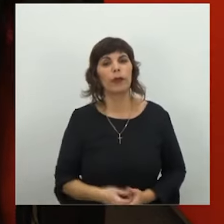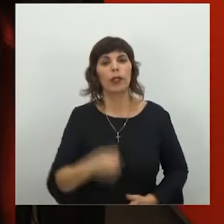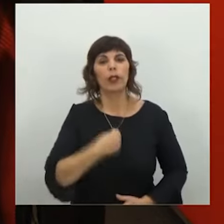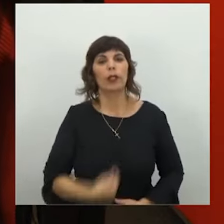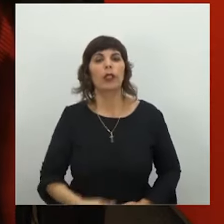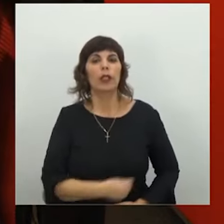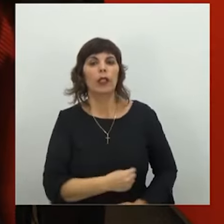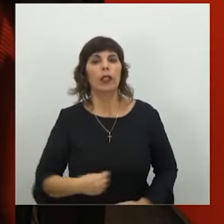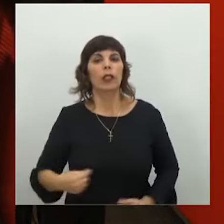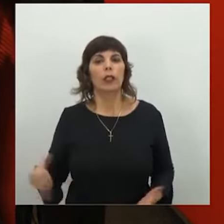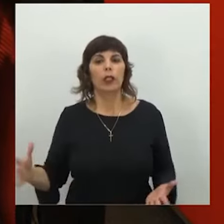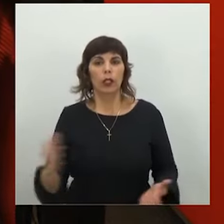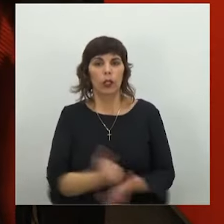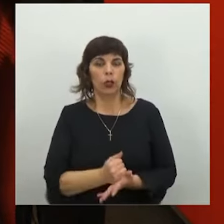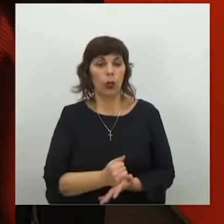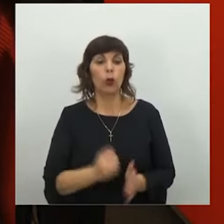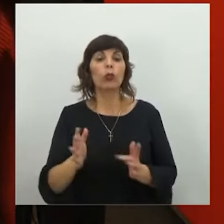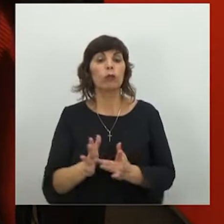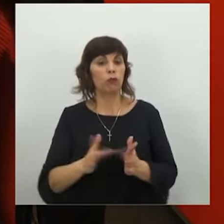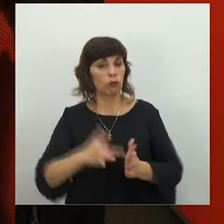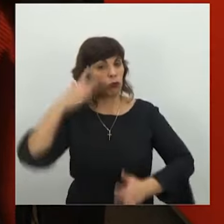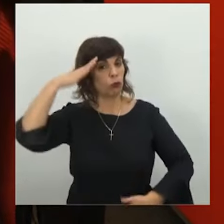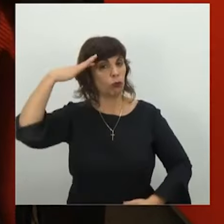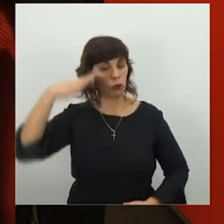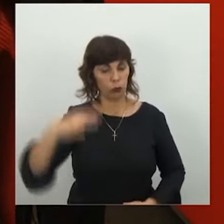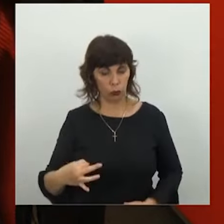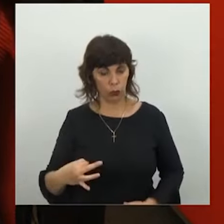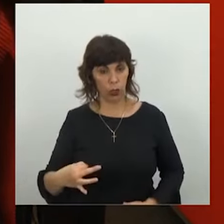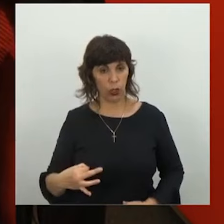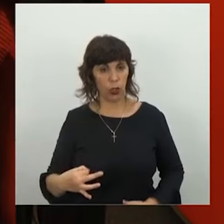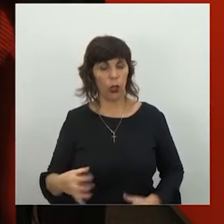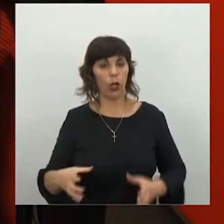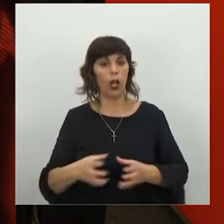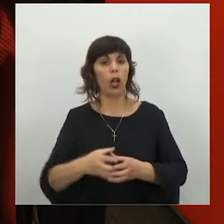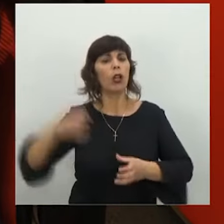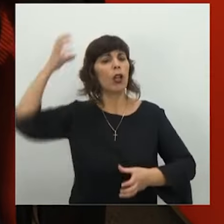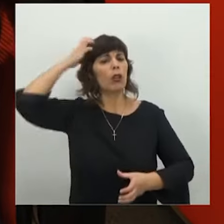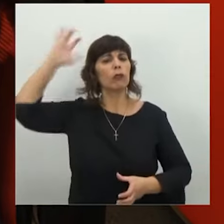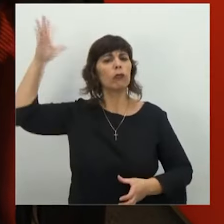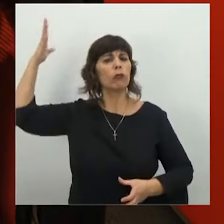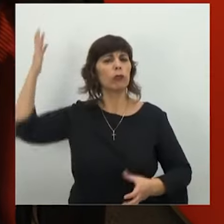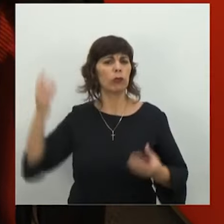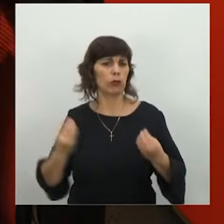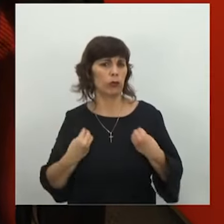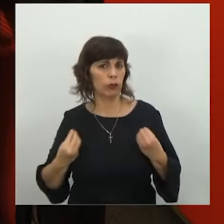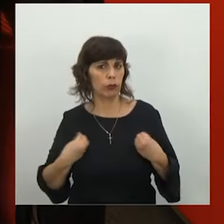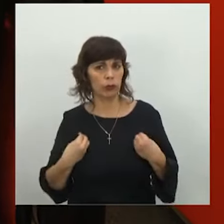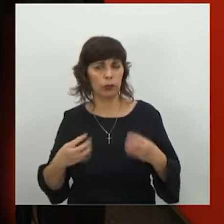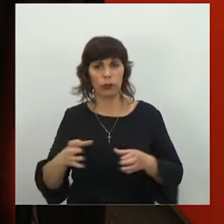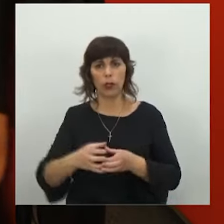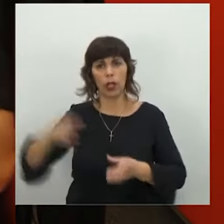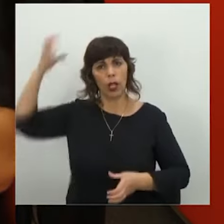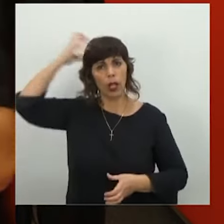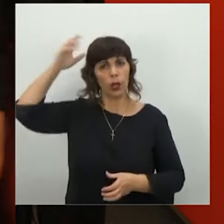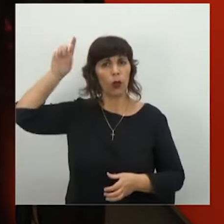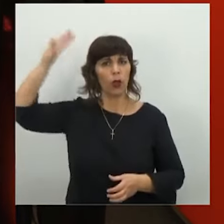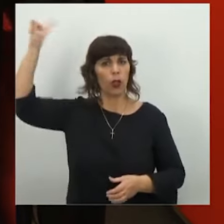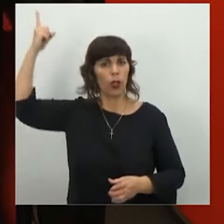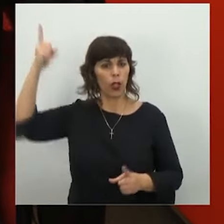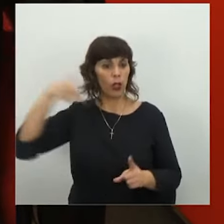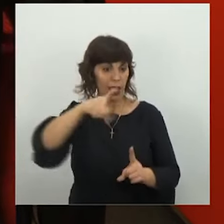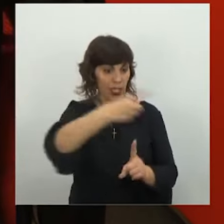cristiano que cree en Jesucristo vive en el reino de los cielos. El reino de Dios te rodea,